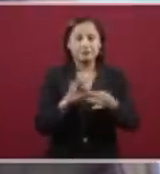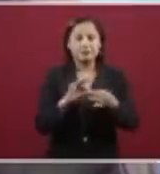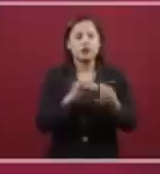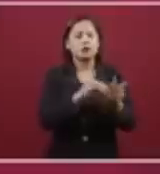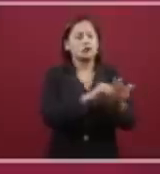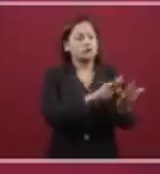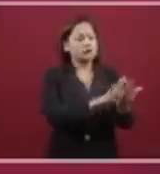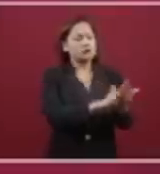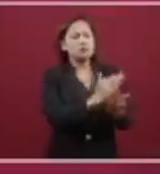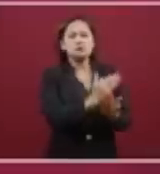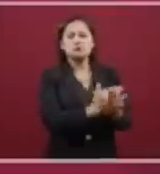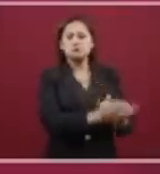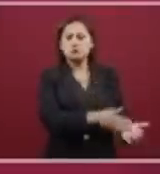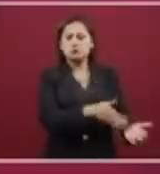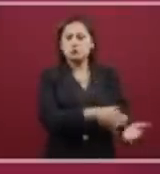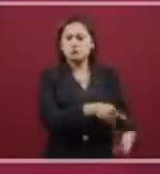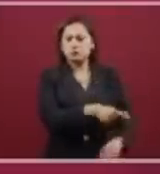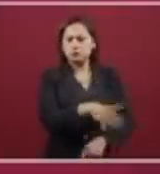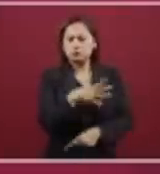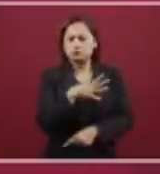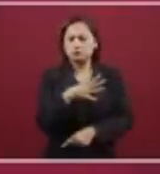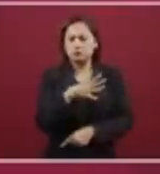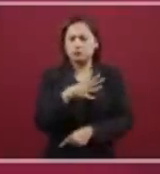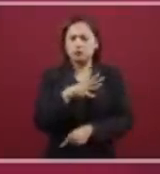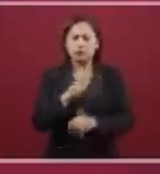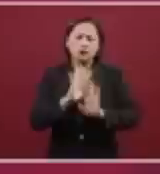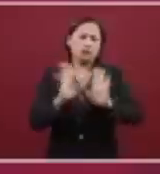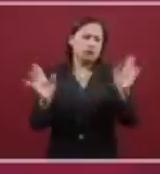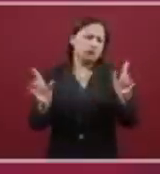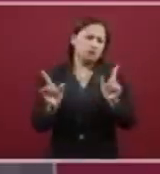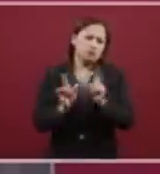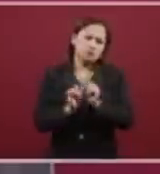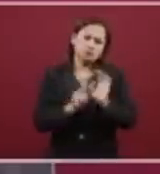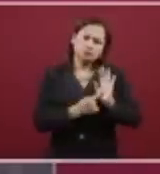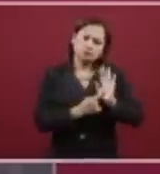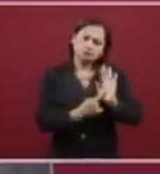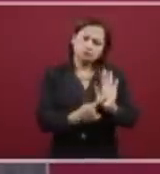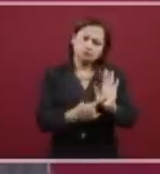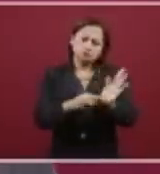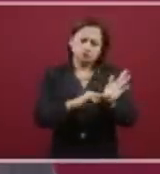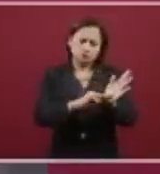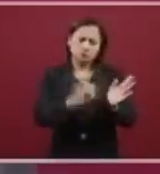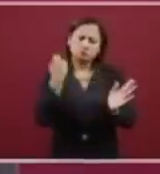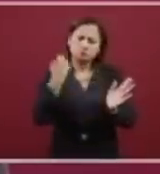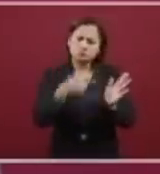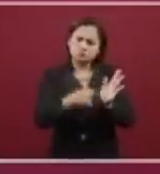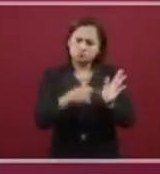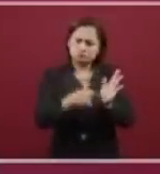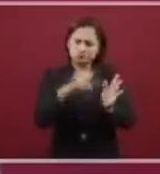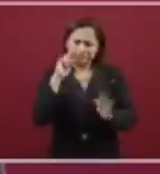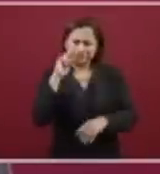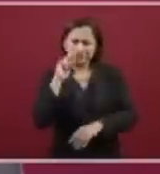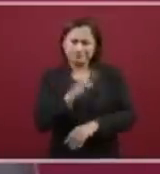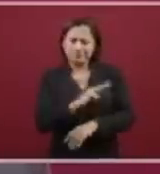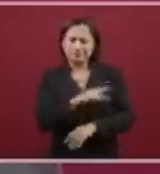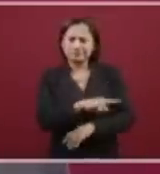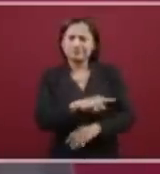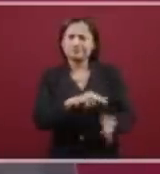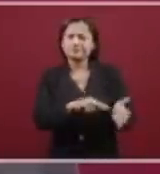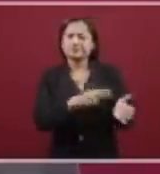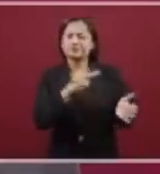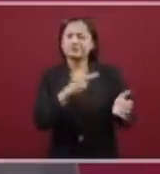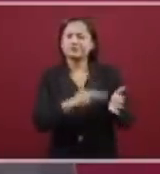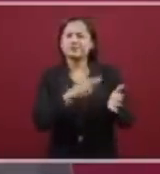para exponerles a ustedes ya la firma de los funcionarios del